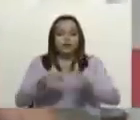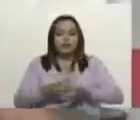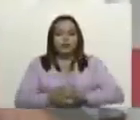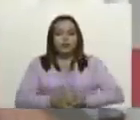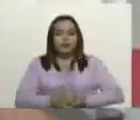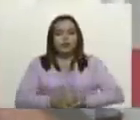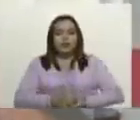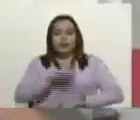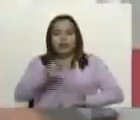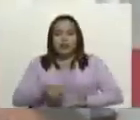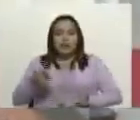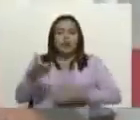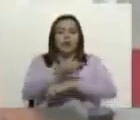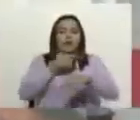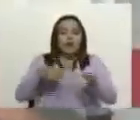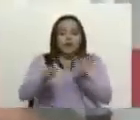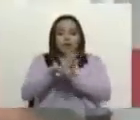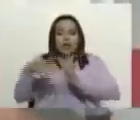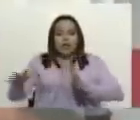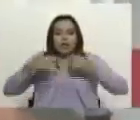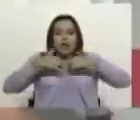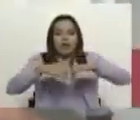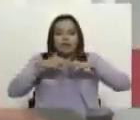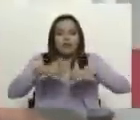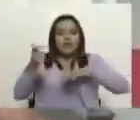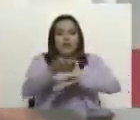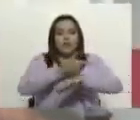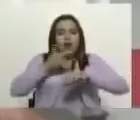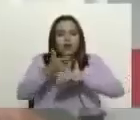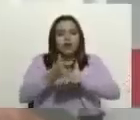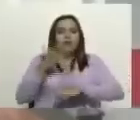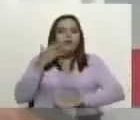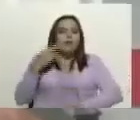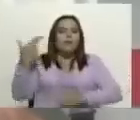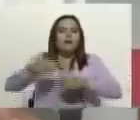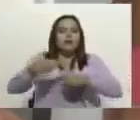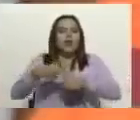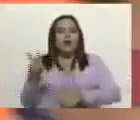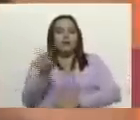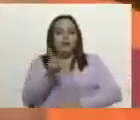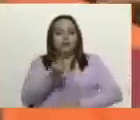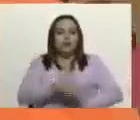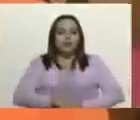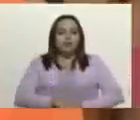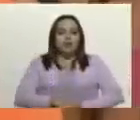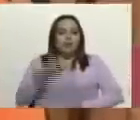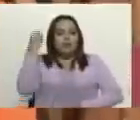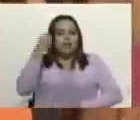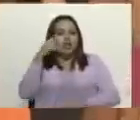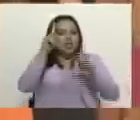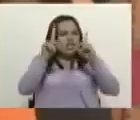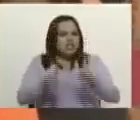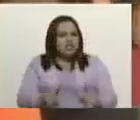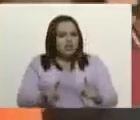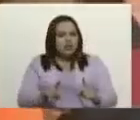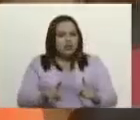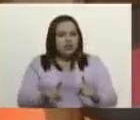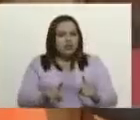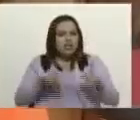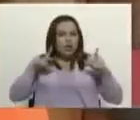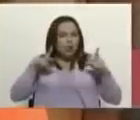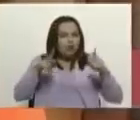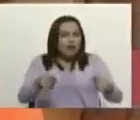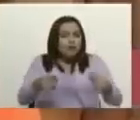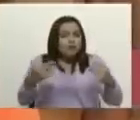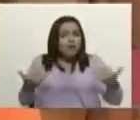al Estado de Derecho, a las empresas del Estado como PDVSA. Creo que la decisión de cortar fuertemente